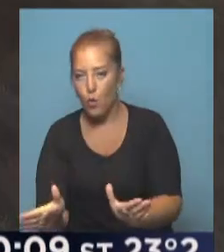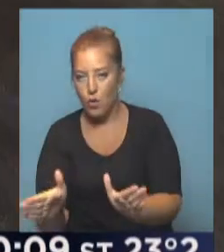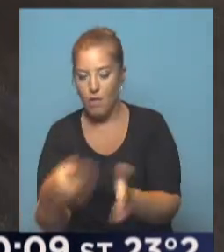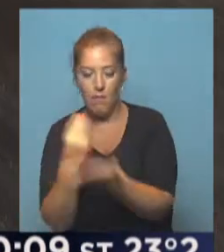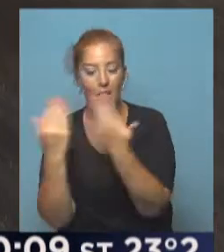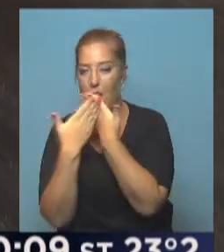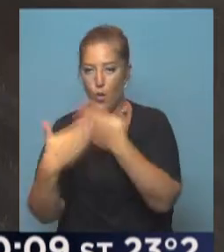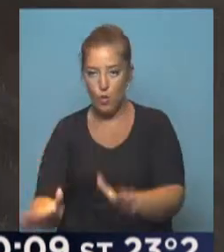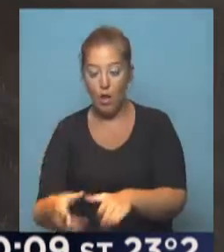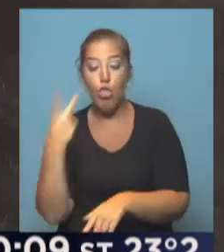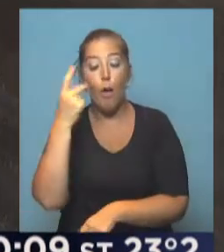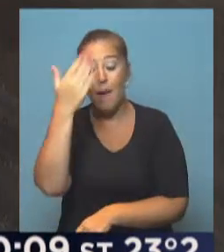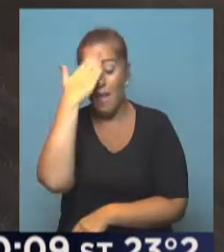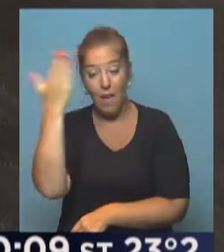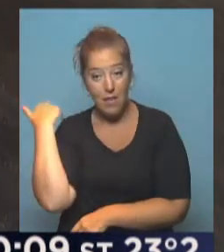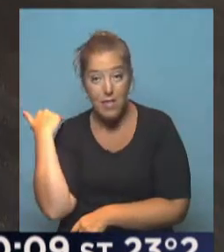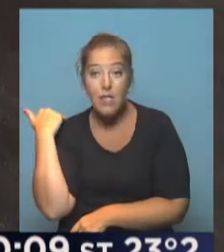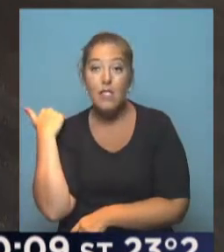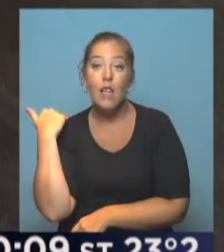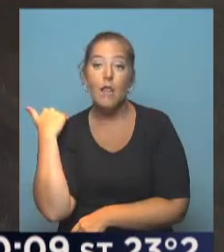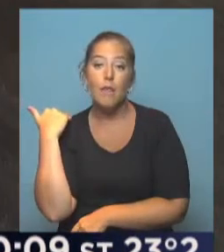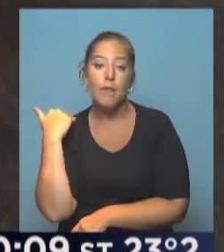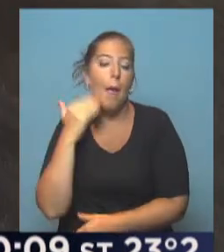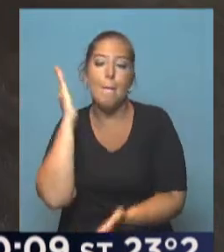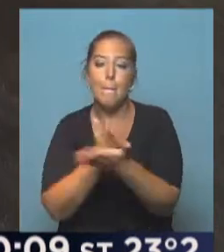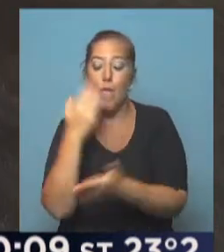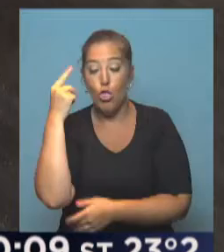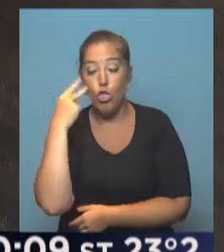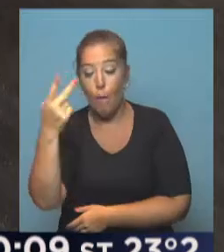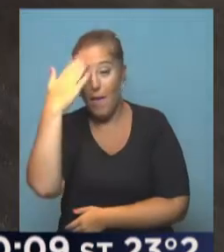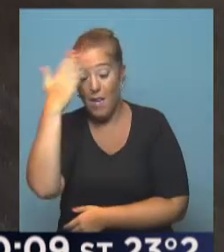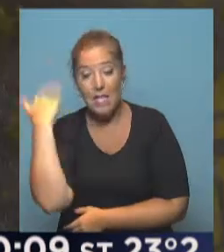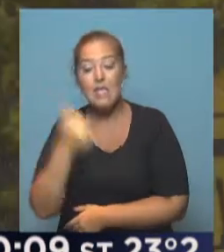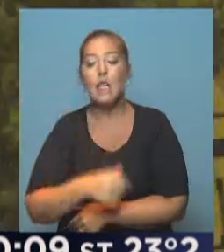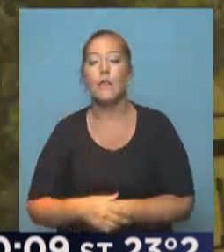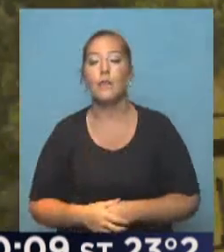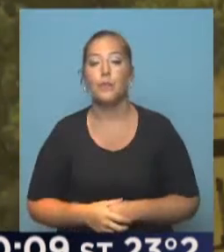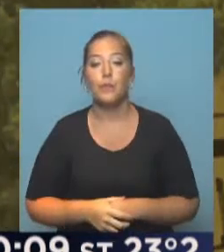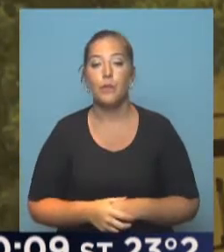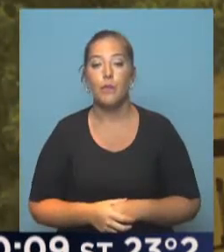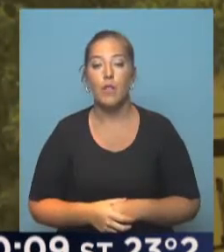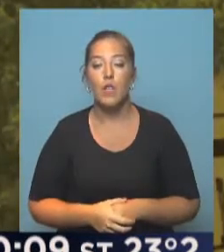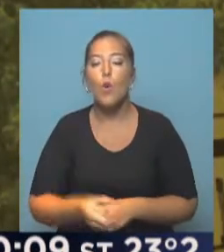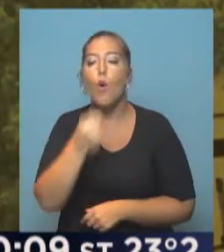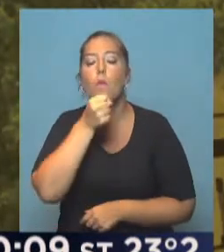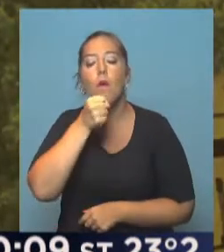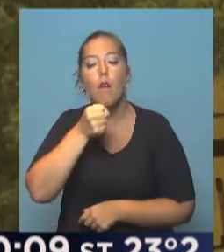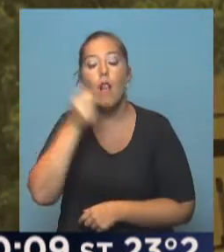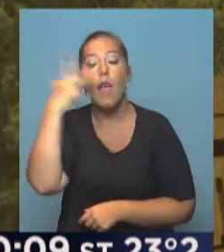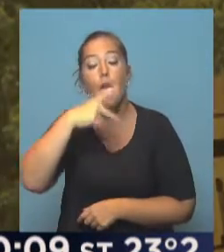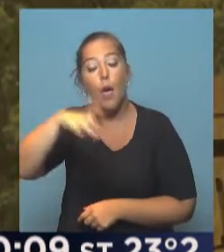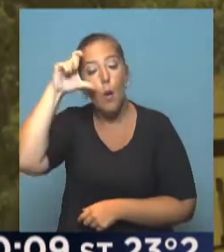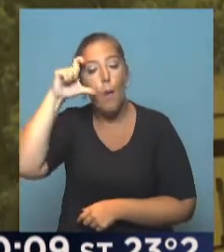en 2015, a mediados del 2015. Después hubo un famoso reportaje con Eve Bonafini que lo